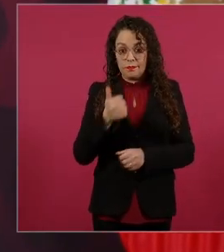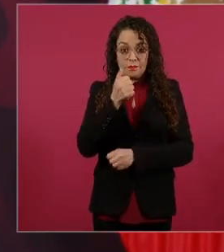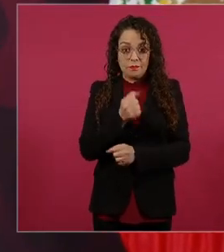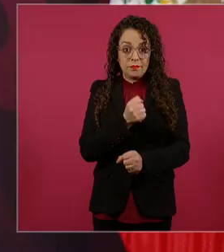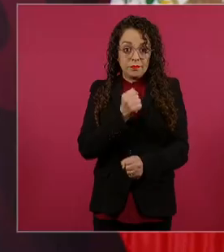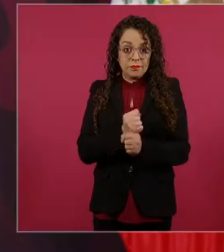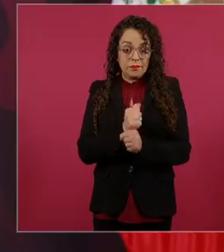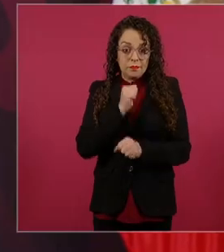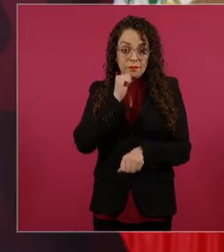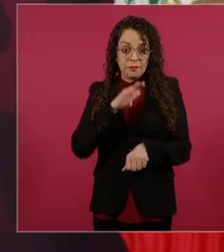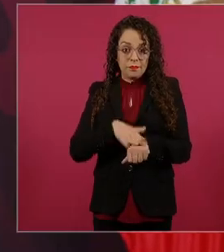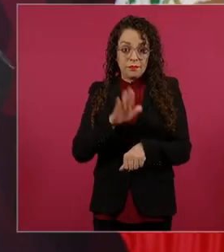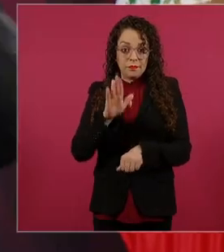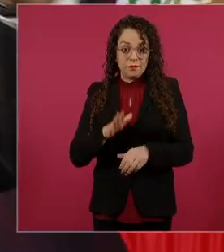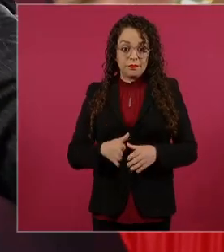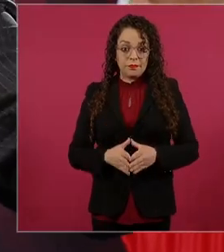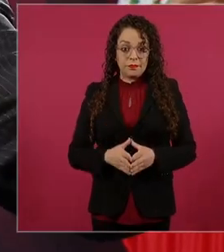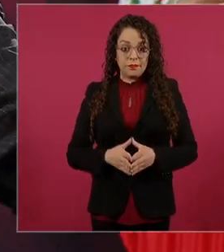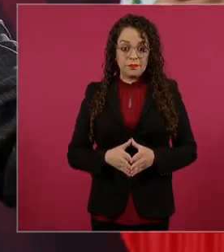y eso